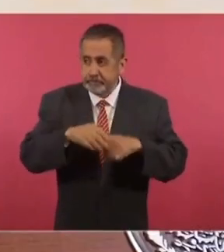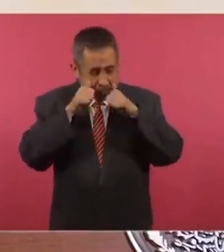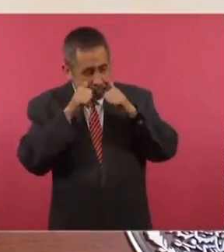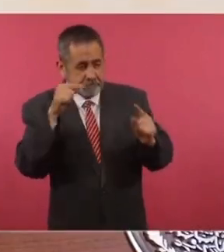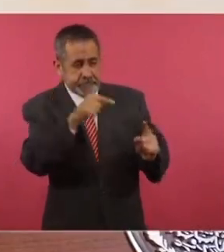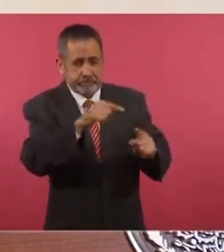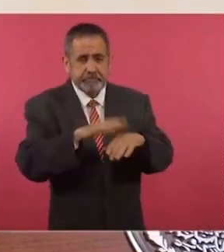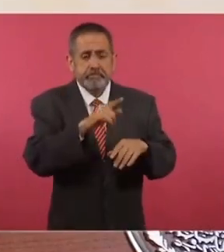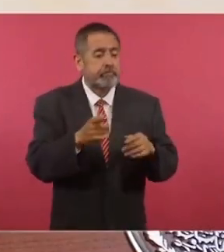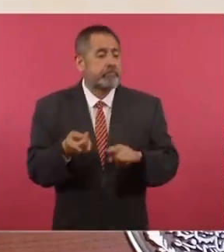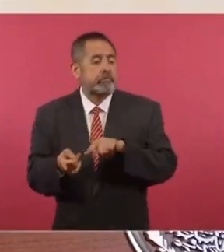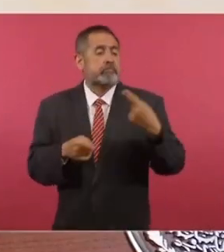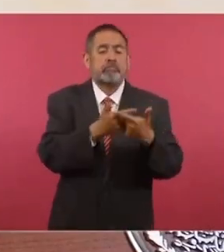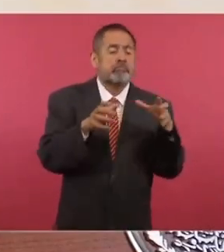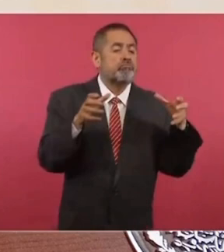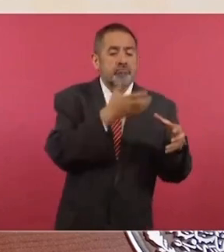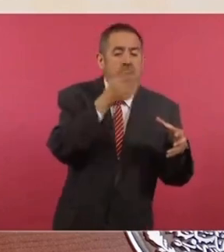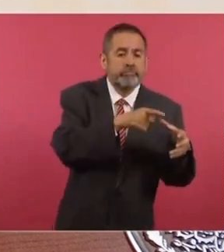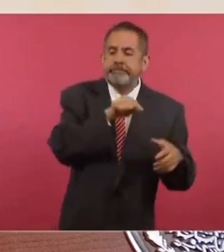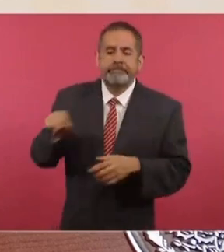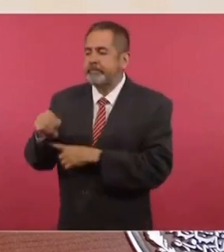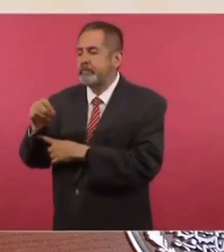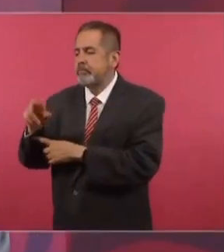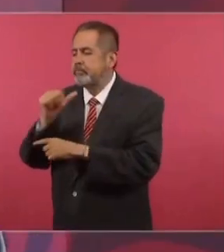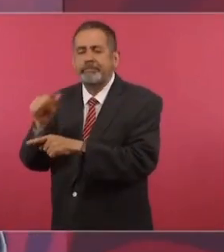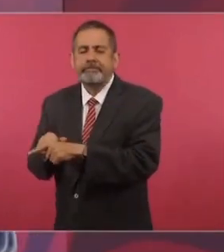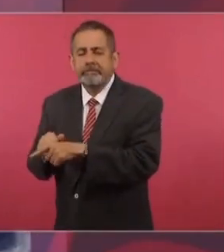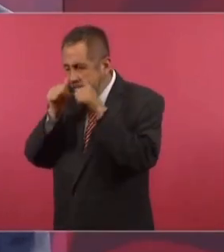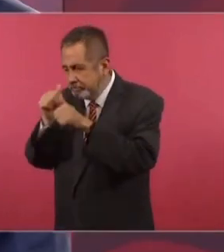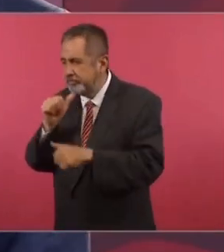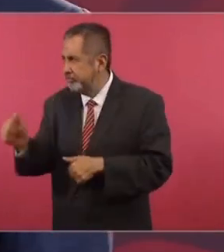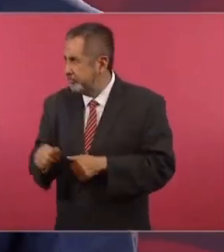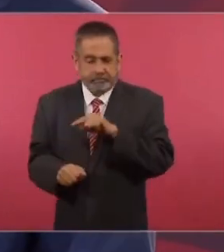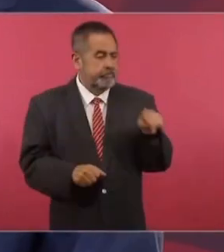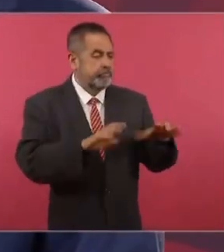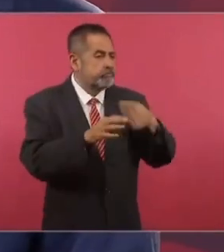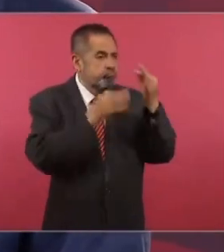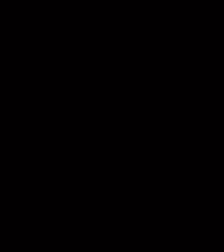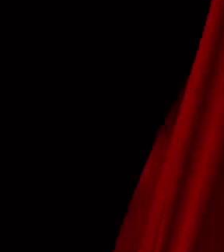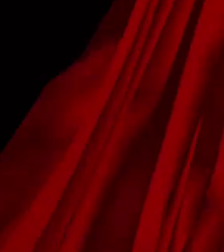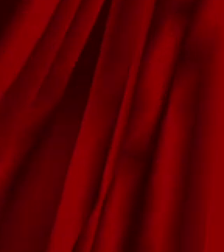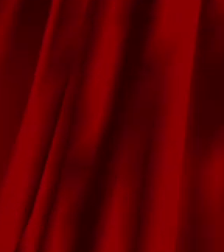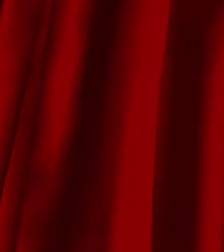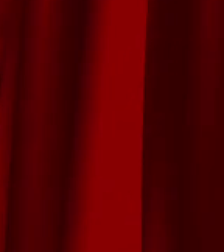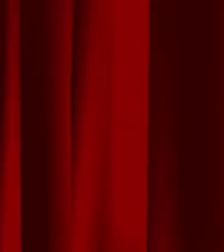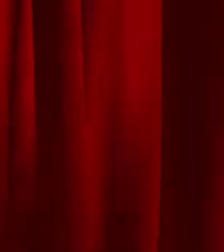espacio al bloque conservador que a quienes buscan continuar con la transformación.